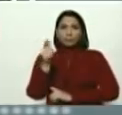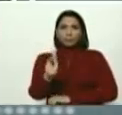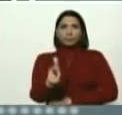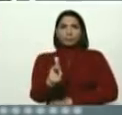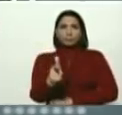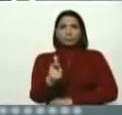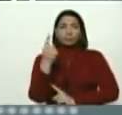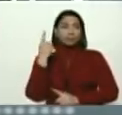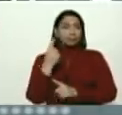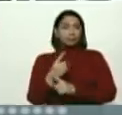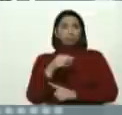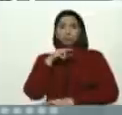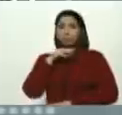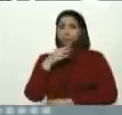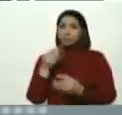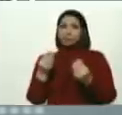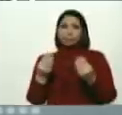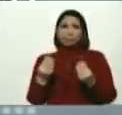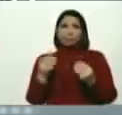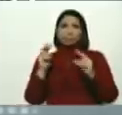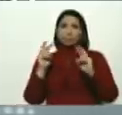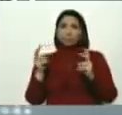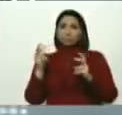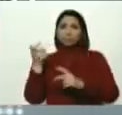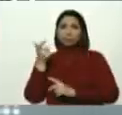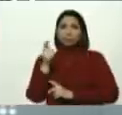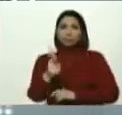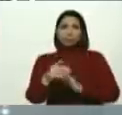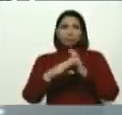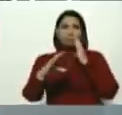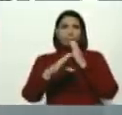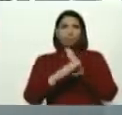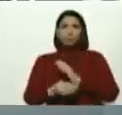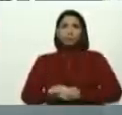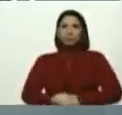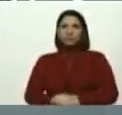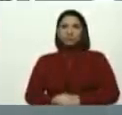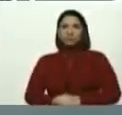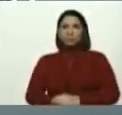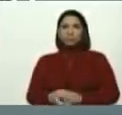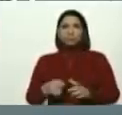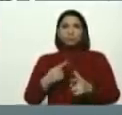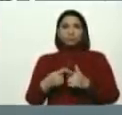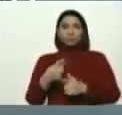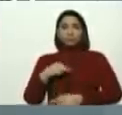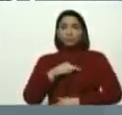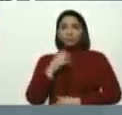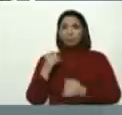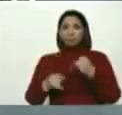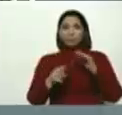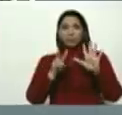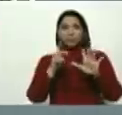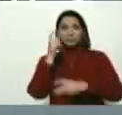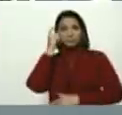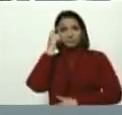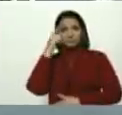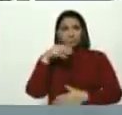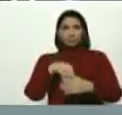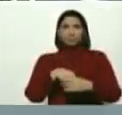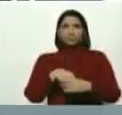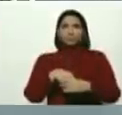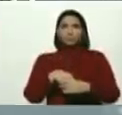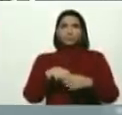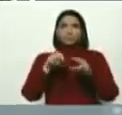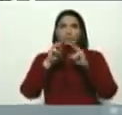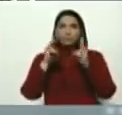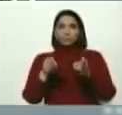Hay que hablar mucho el tema del transporte público. Entonces, bueno, estamos terminando los 7 días de la cuarentena, en el